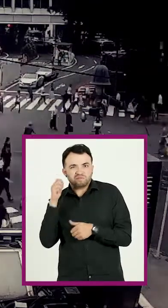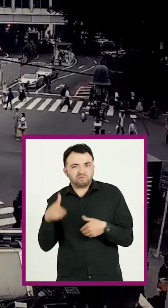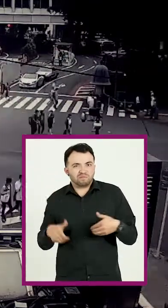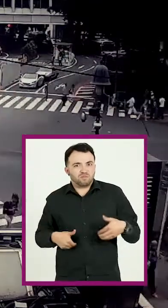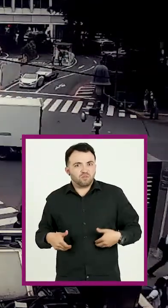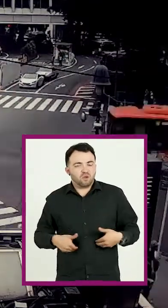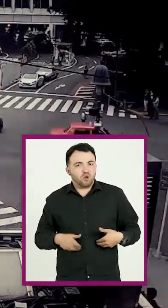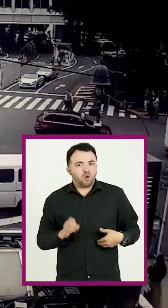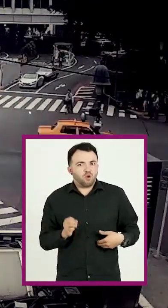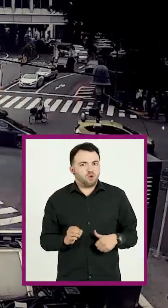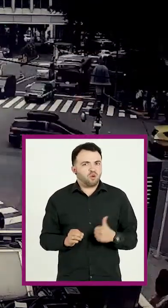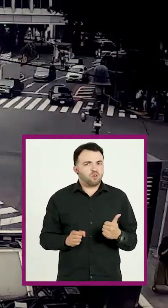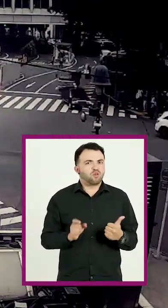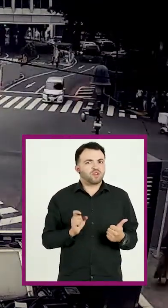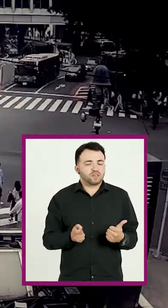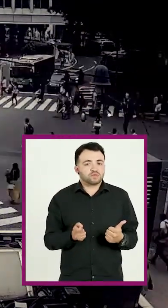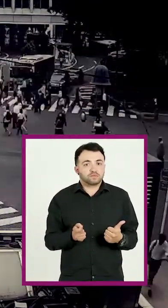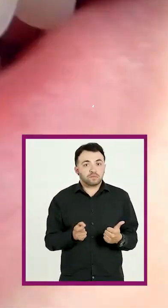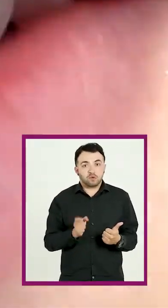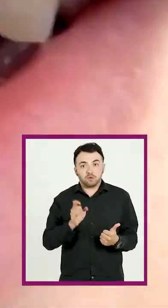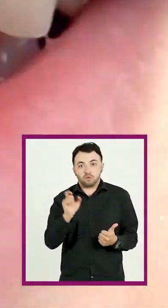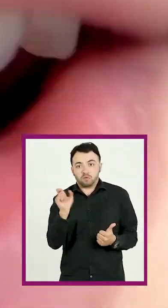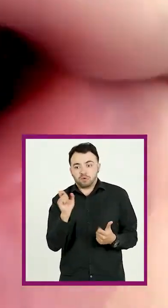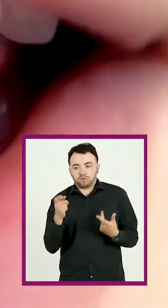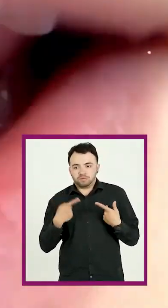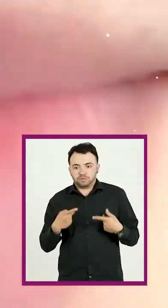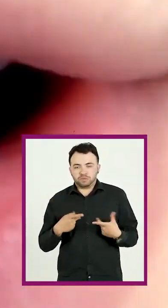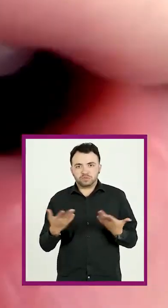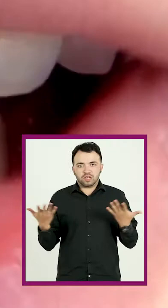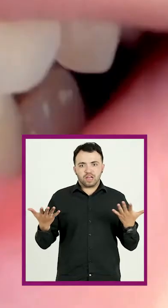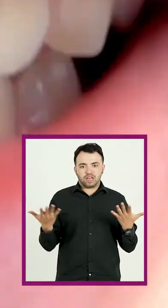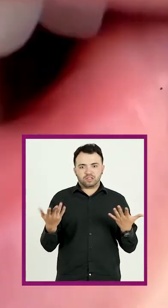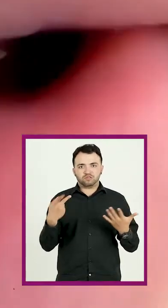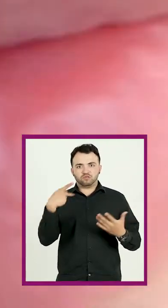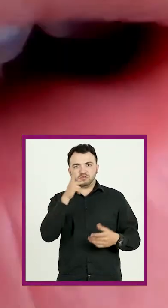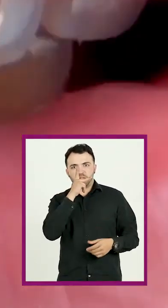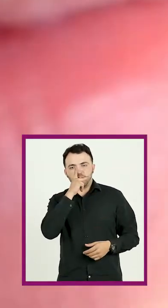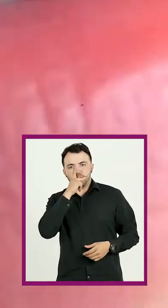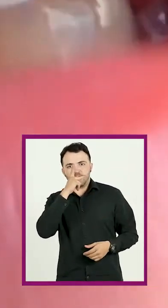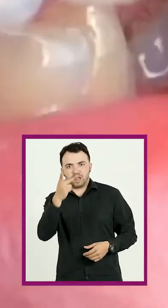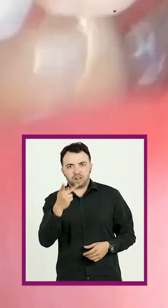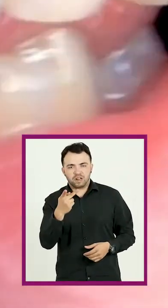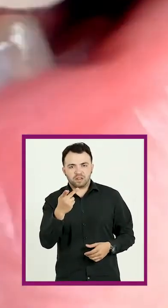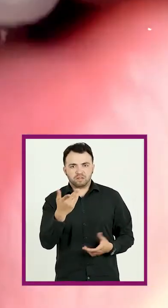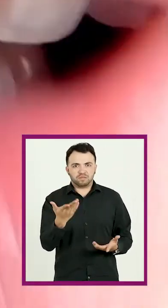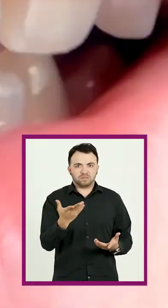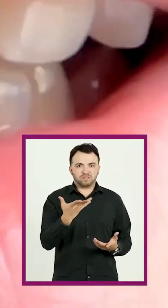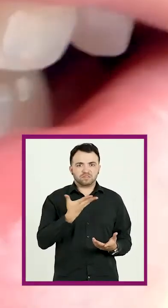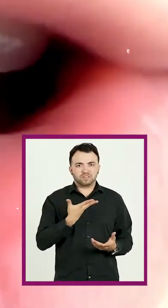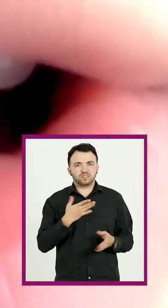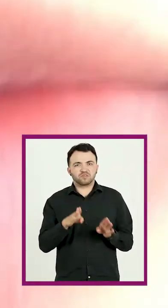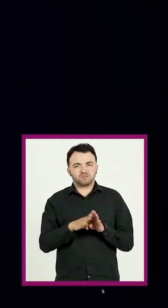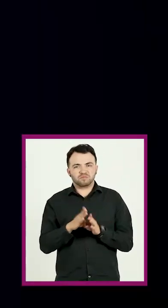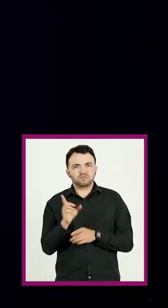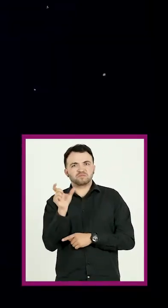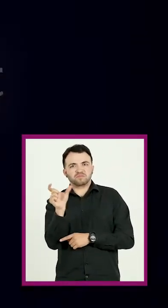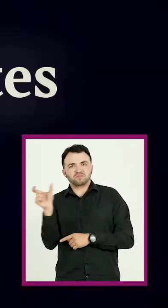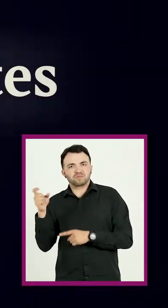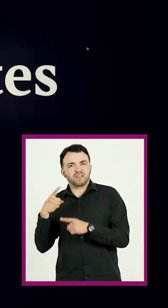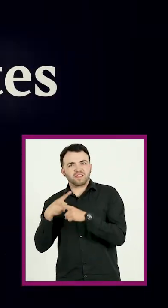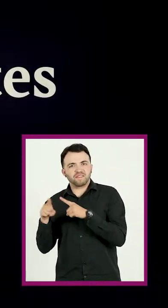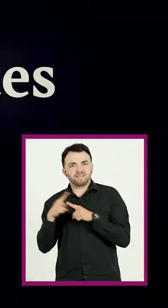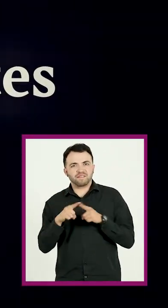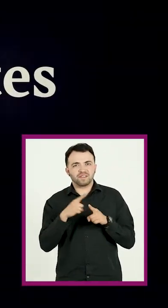sonido molesto. Cuando una persona utiliza un lenguaje lleno de palabras cultas y poco usuales, se dice que usa